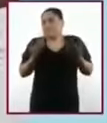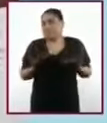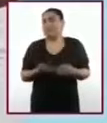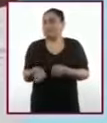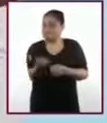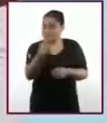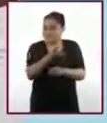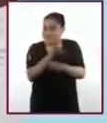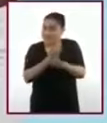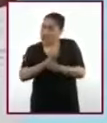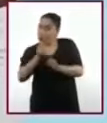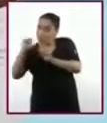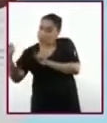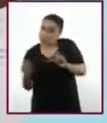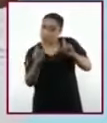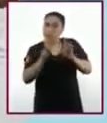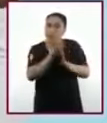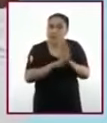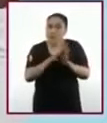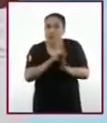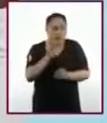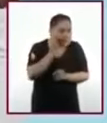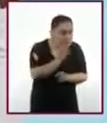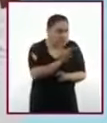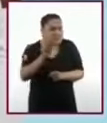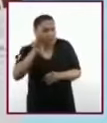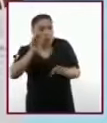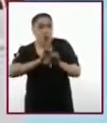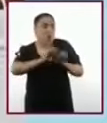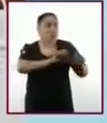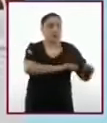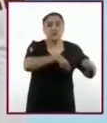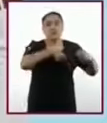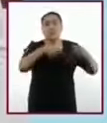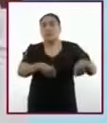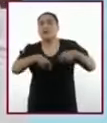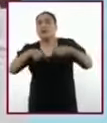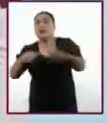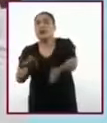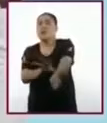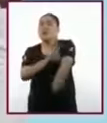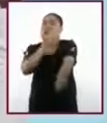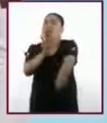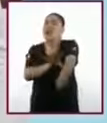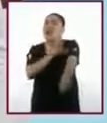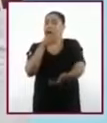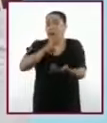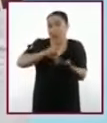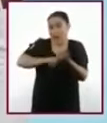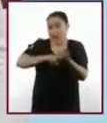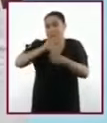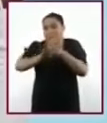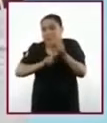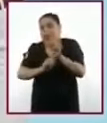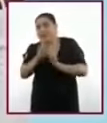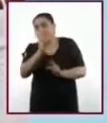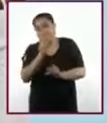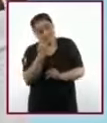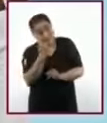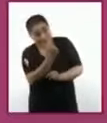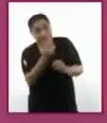siguiente video en el que podrán identificar las transferencias de la energía dentro de los ecosistemas. Pongan mucha atención en el ejemplo.